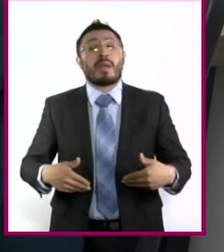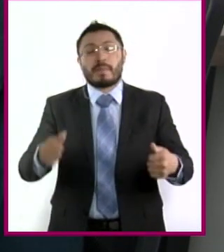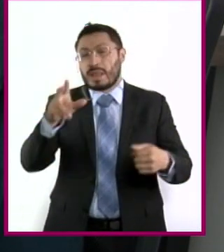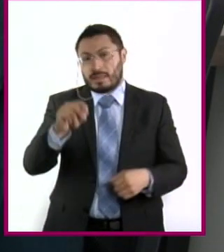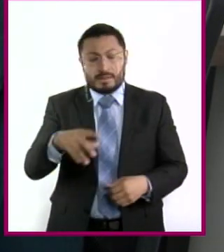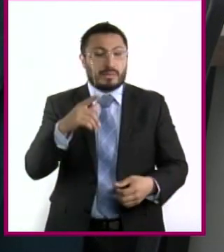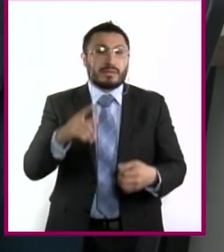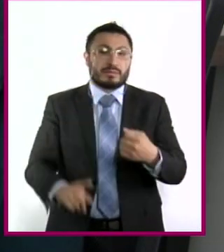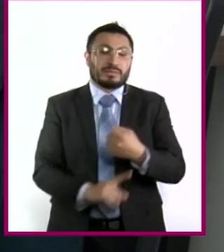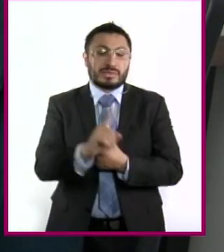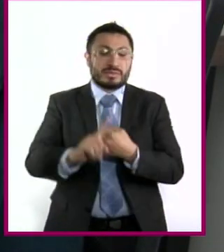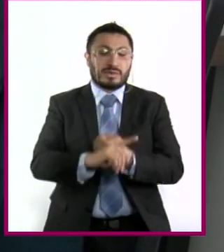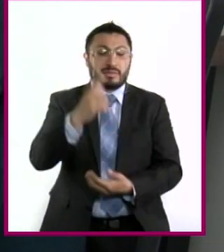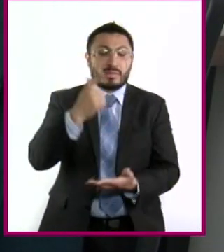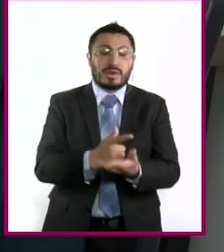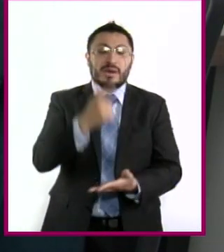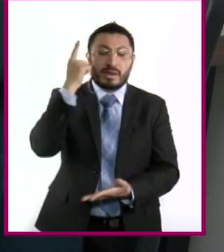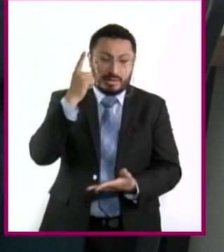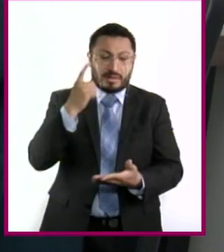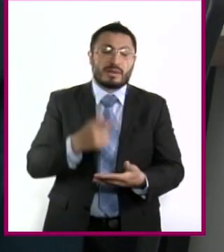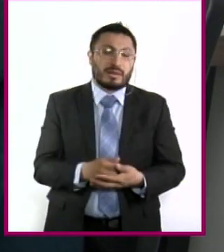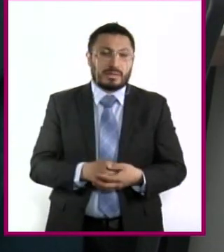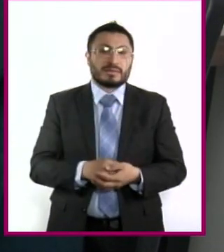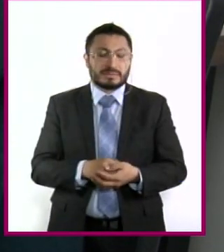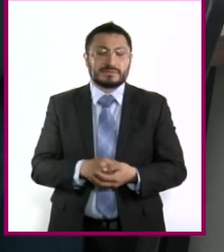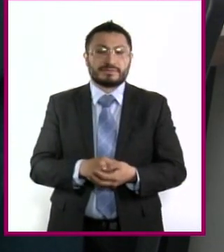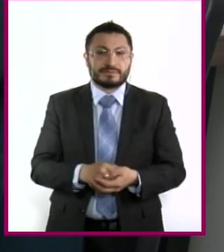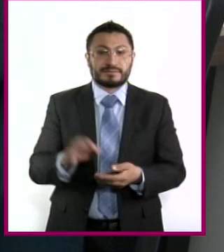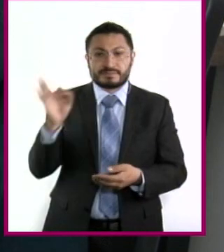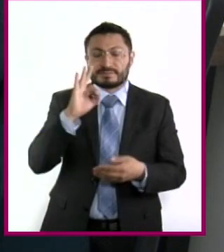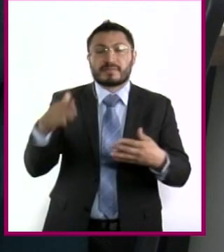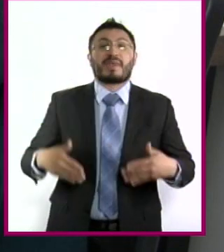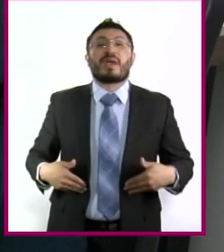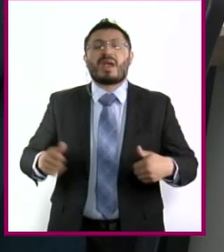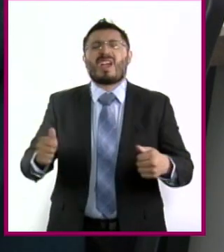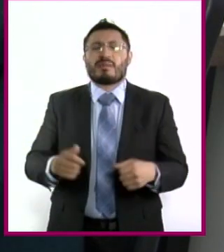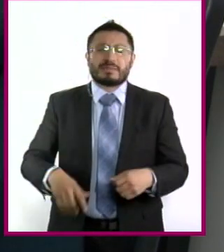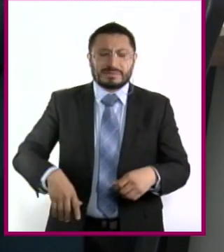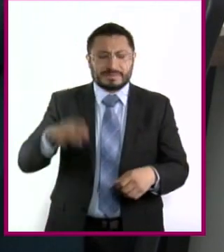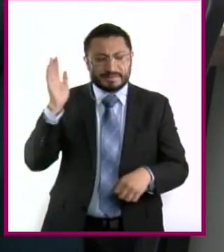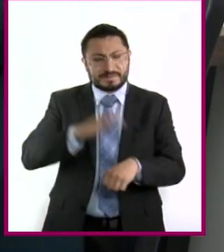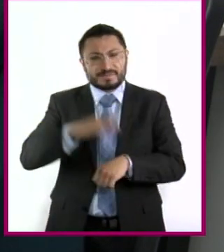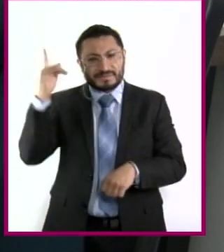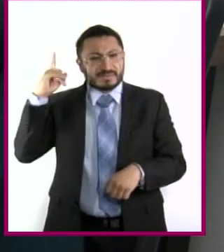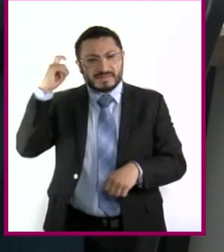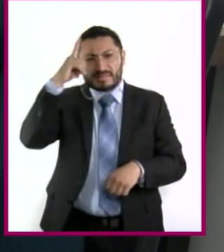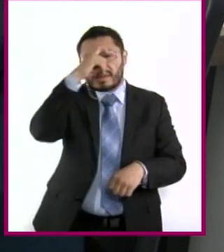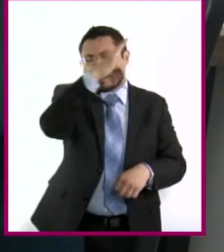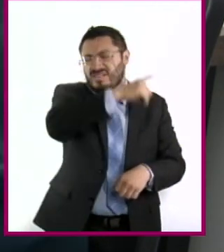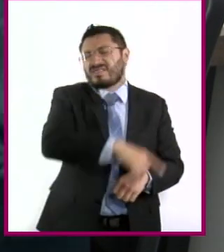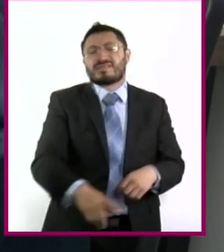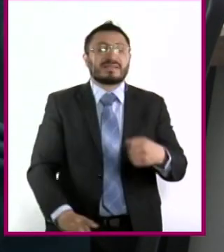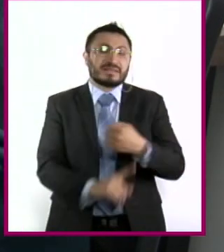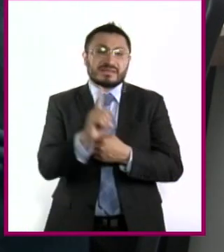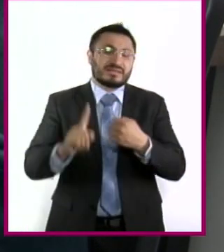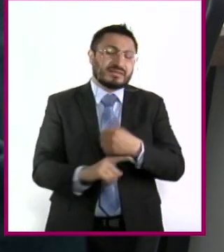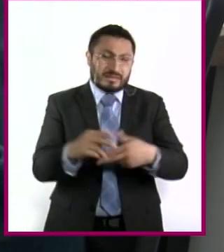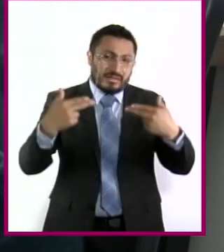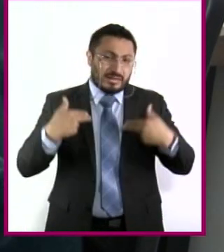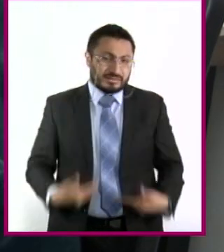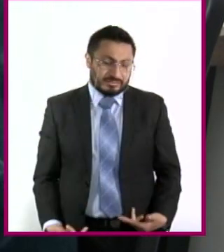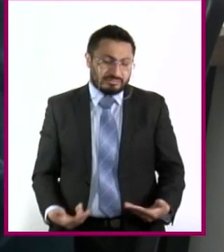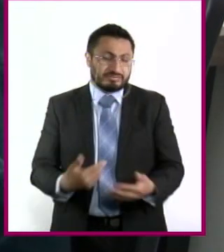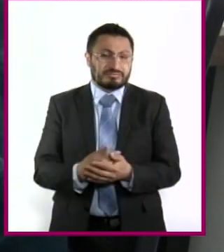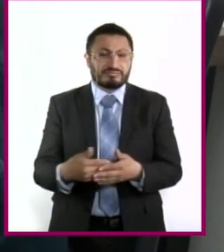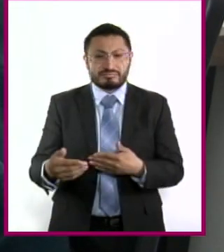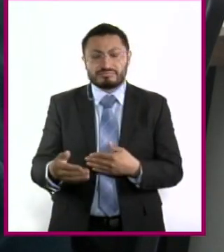problema gravísimo que hay que tomar muy en serio. Probablemente el hambre sea el principal reto que enfrenta la humanidad actualmente. La buena noticia